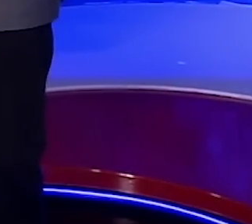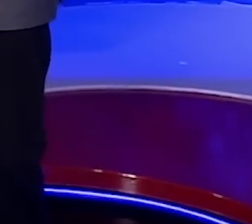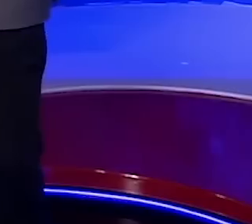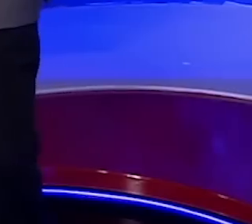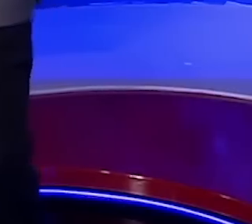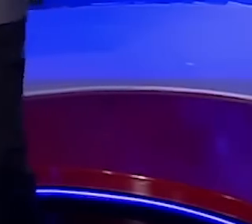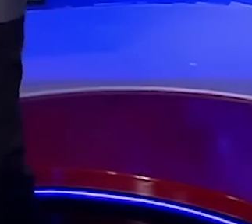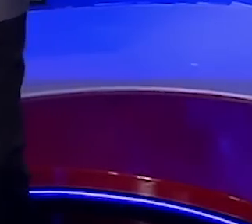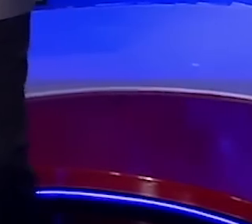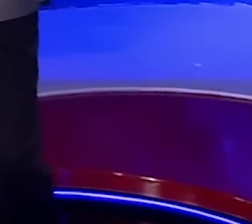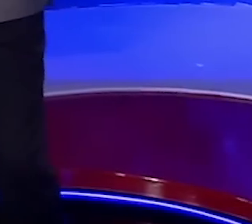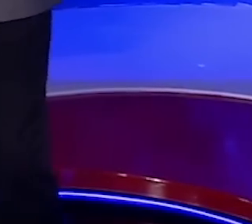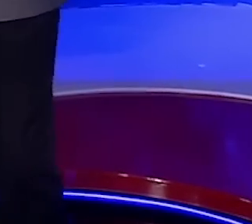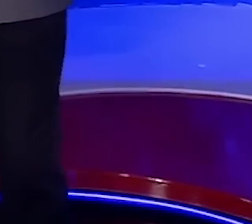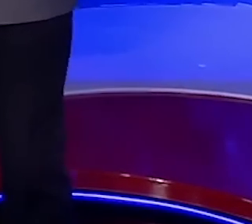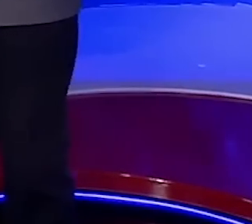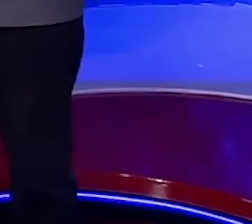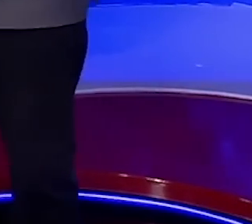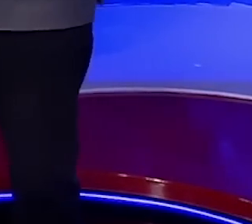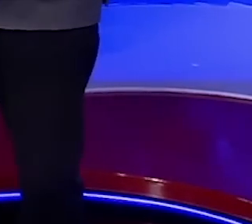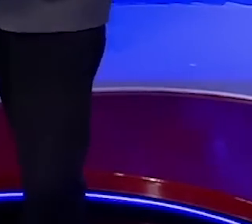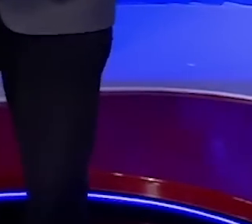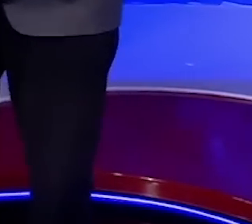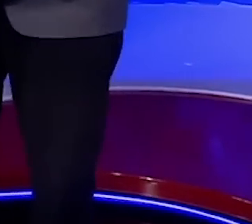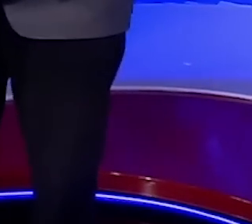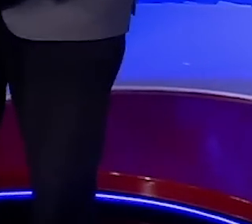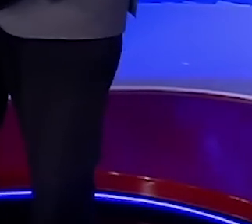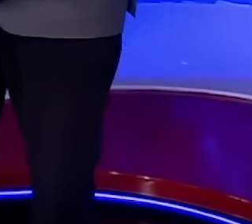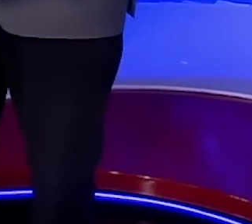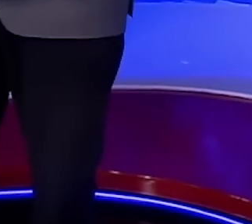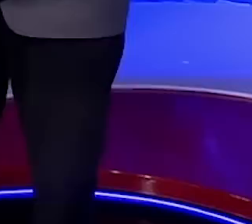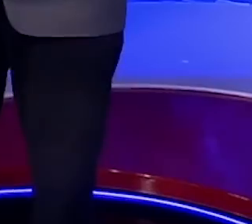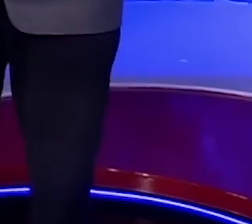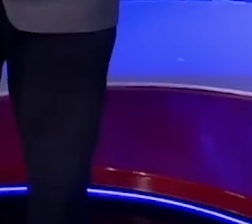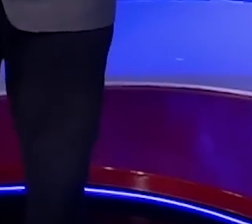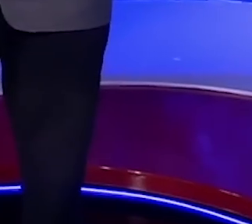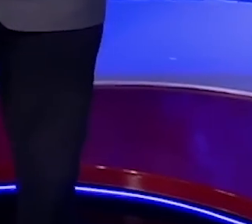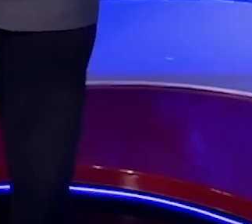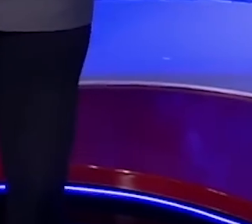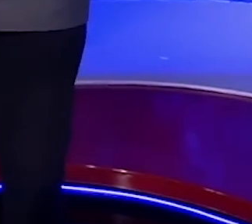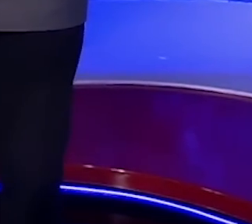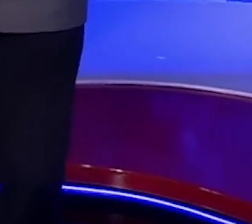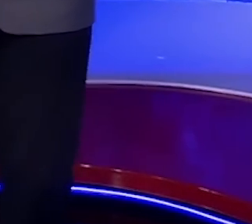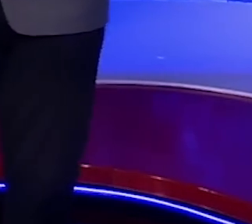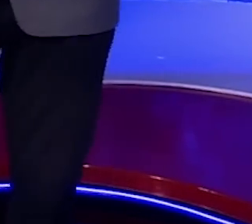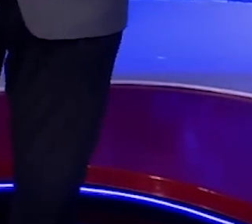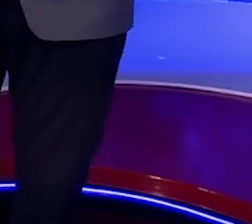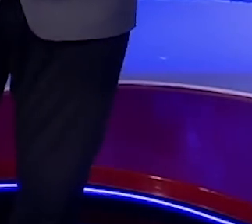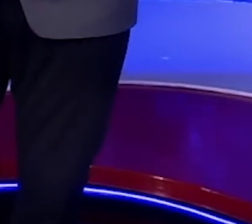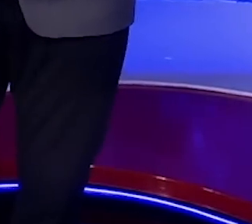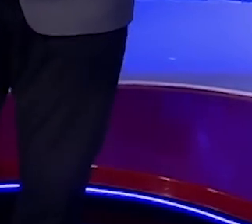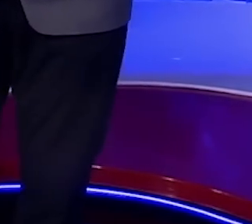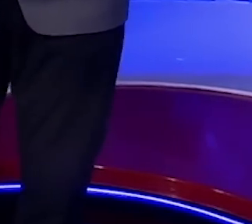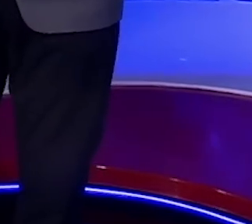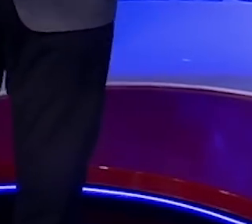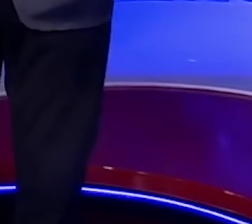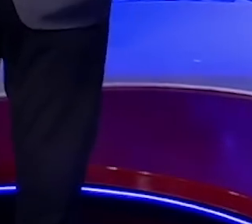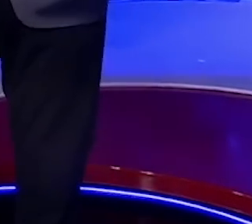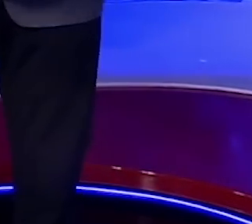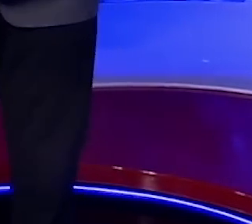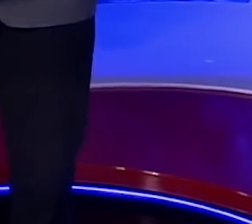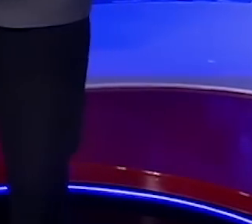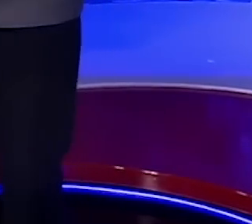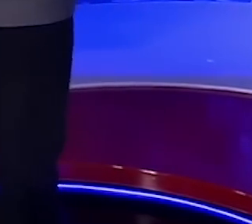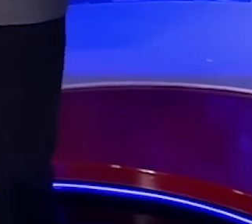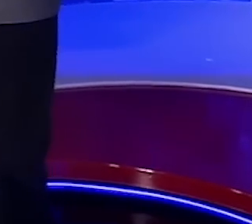semana de octubre. También, el SNAI suspende las visitas al Centro Regional de Reclusión en Guayaquil.